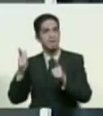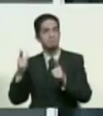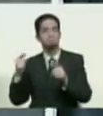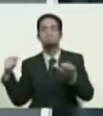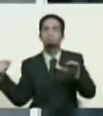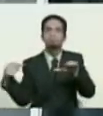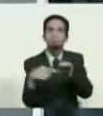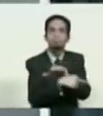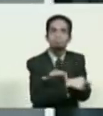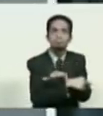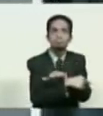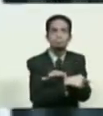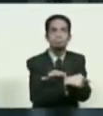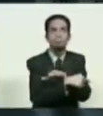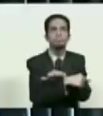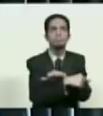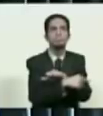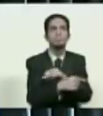de aquel criminal